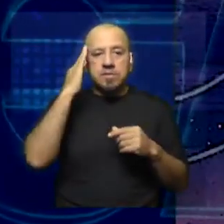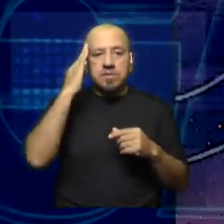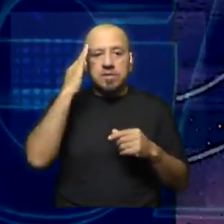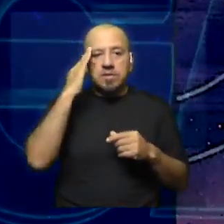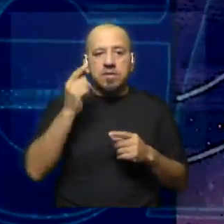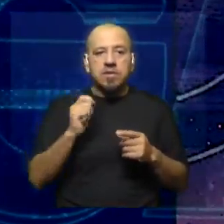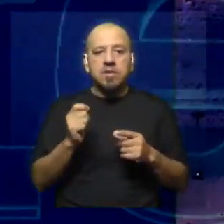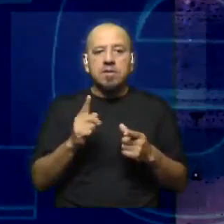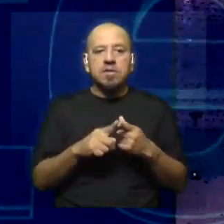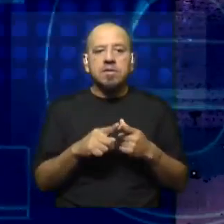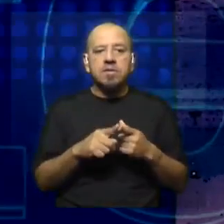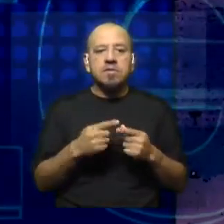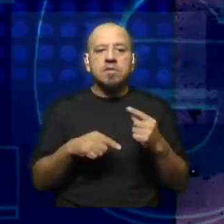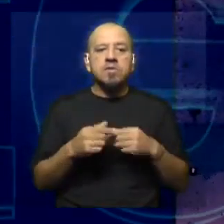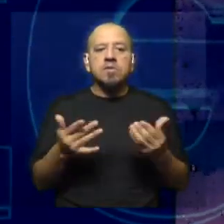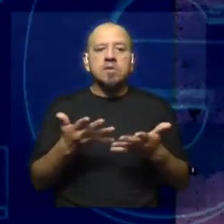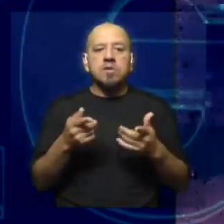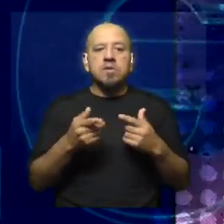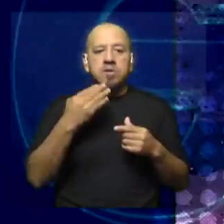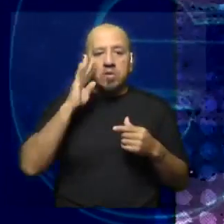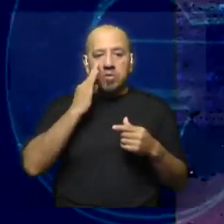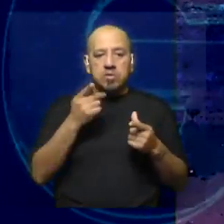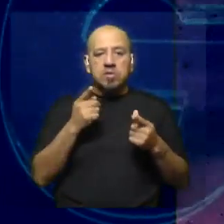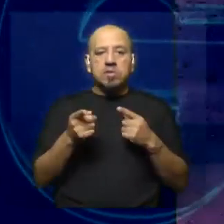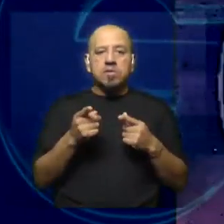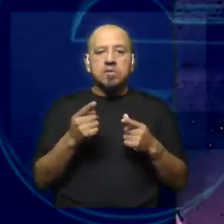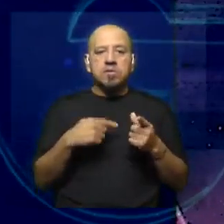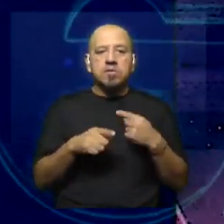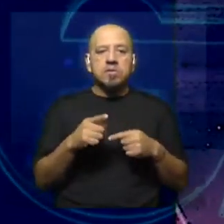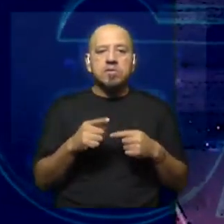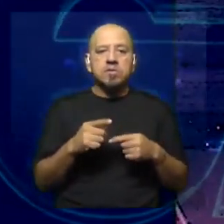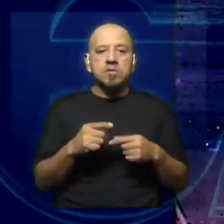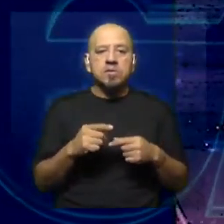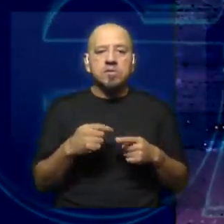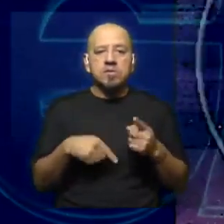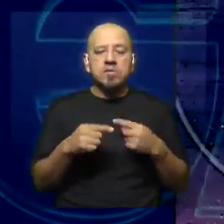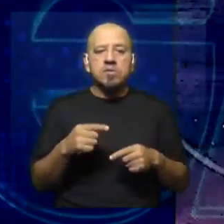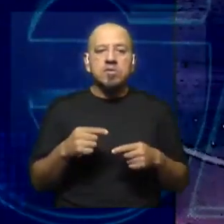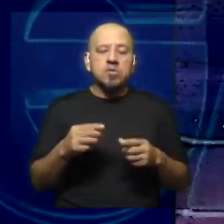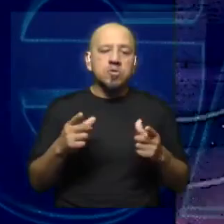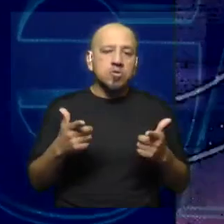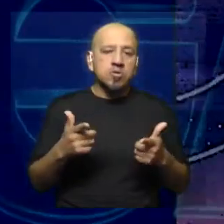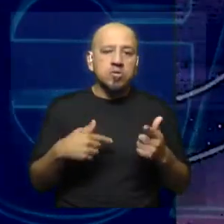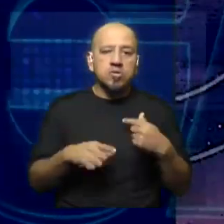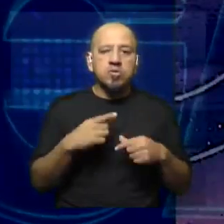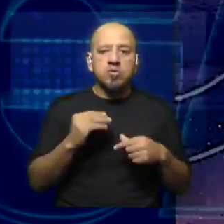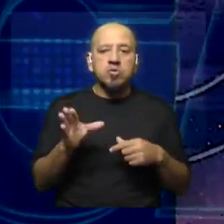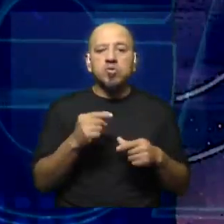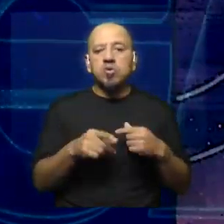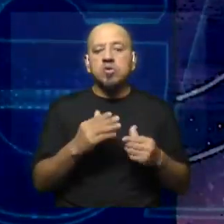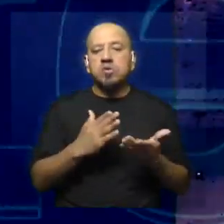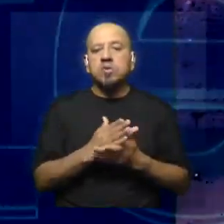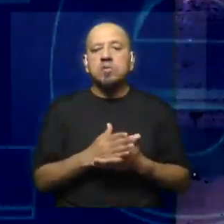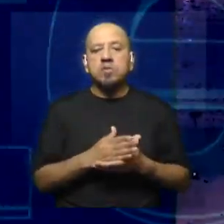quiénes fuimos, cómo somos ahora, reconocernos, vernos, y que tomar en cuenta que no estamos representados todas y todos, todo el tiempo,